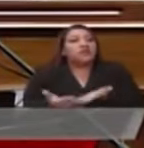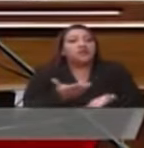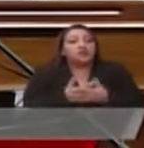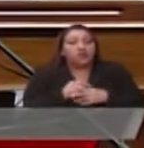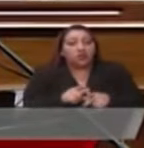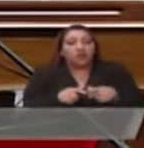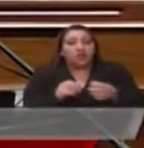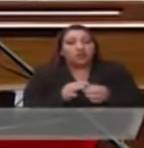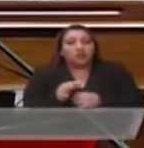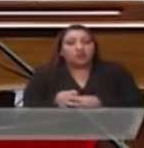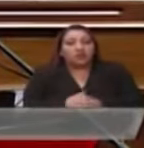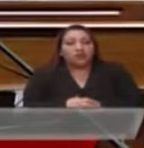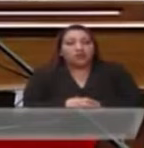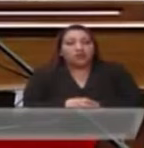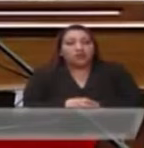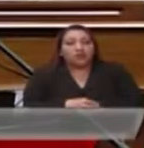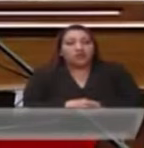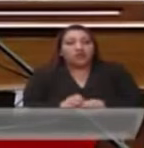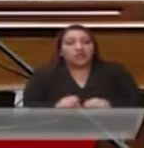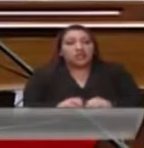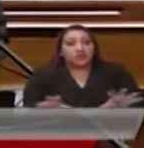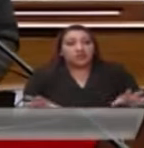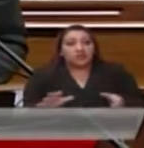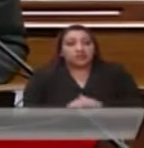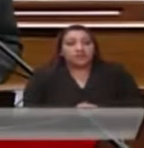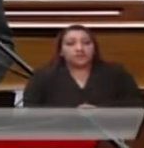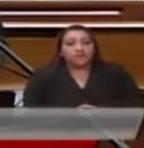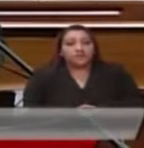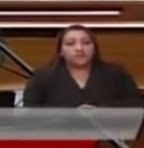en zonas rurales dispersas.